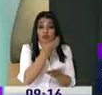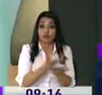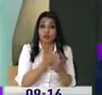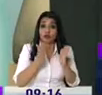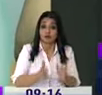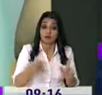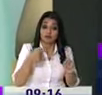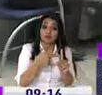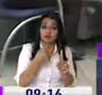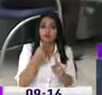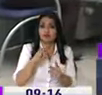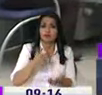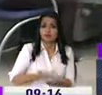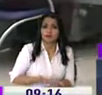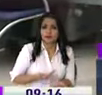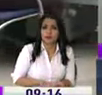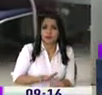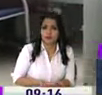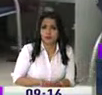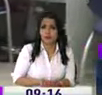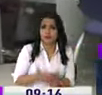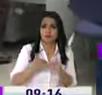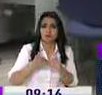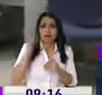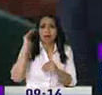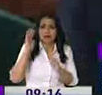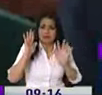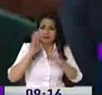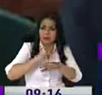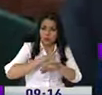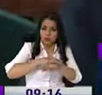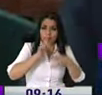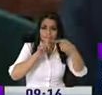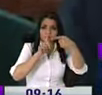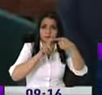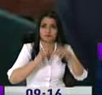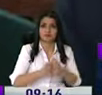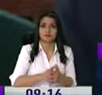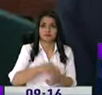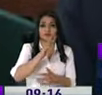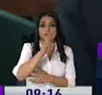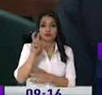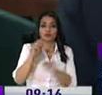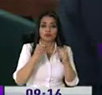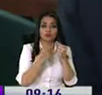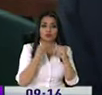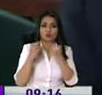Dávalos no se justificaría, principalmente por un factor. Hay alrededor de 200 grupos